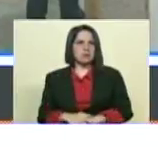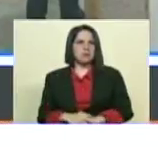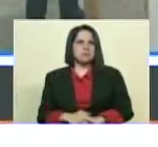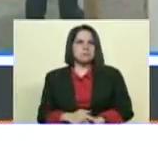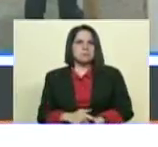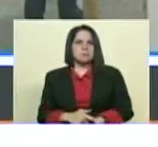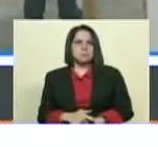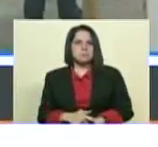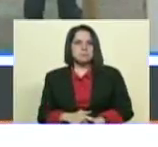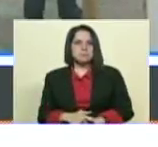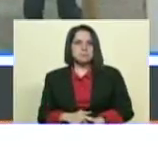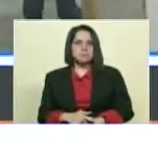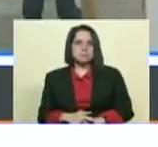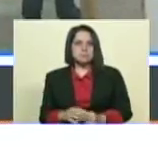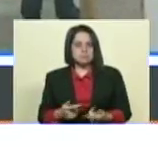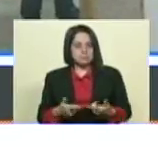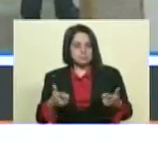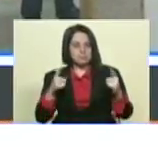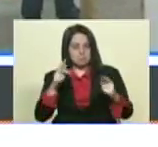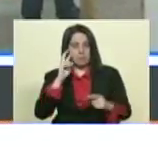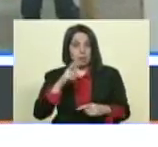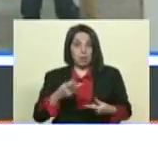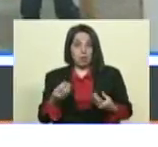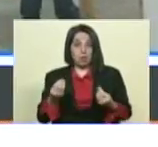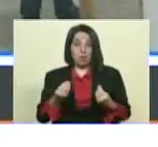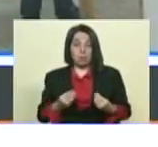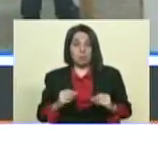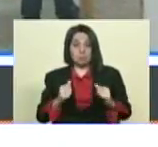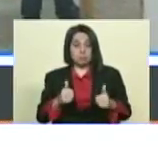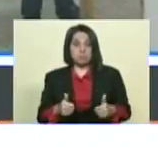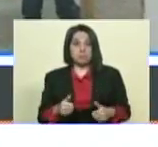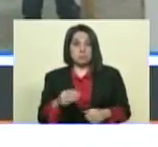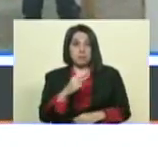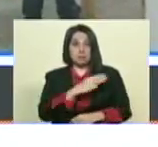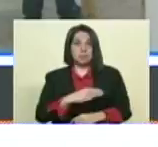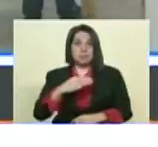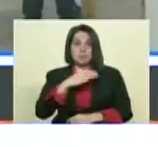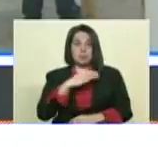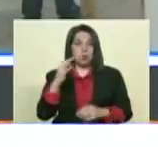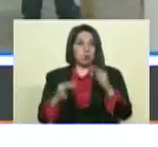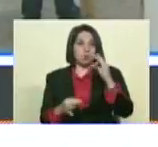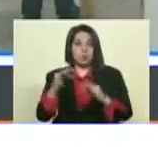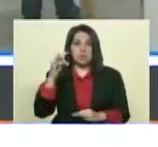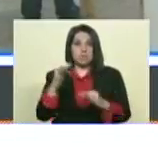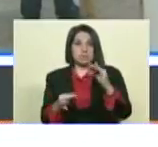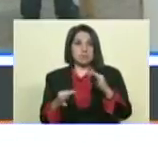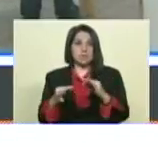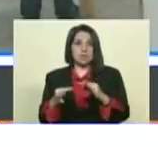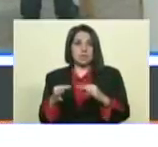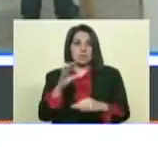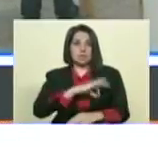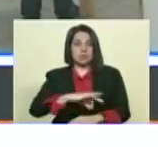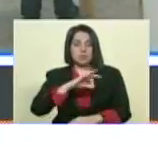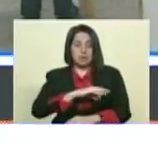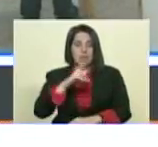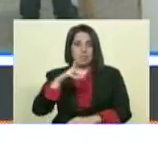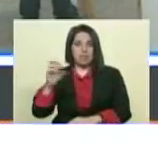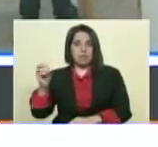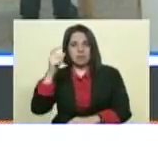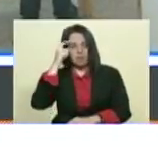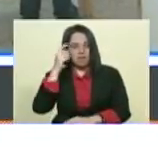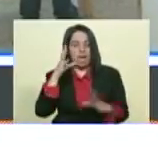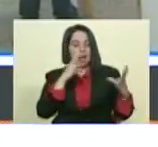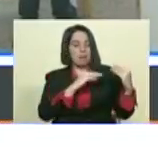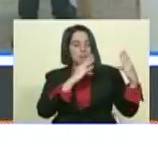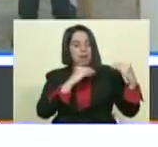González. Vamos a darle el pase. ¿Cómo marcha la gran misión justicia socialista en estos primeros 30 días de